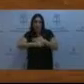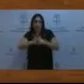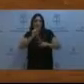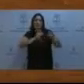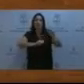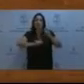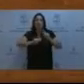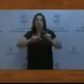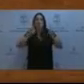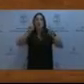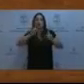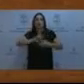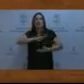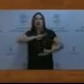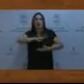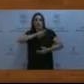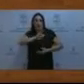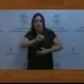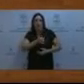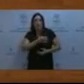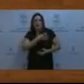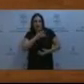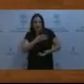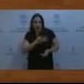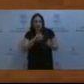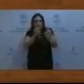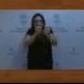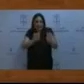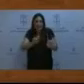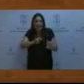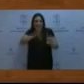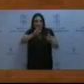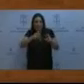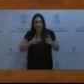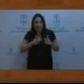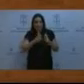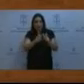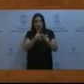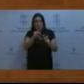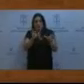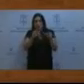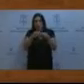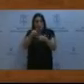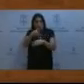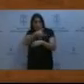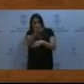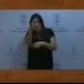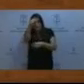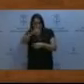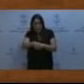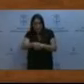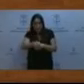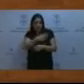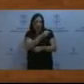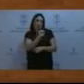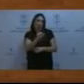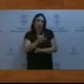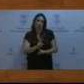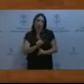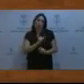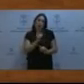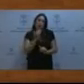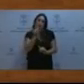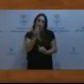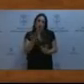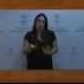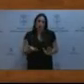Maestros Capacitados, de los sindicatos, de las entidades del tercer sector y del resto de grupos aquí representados. Que